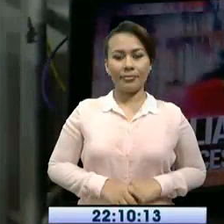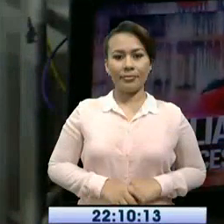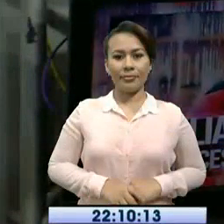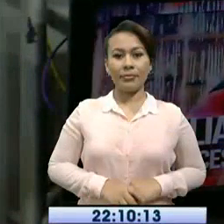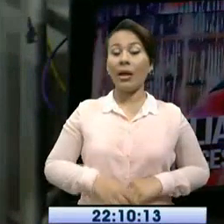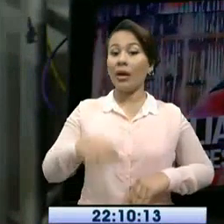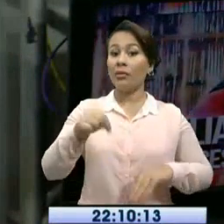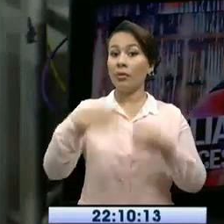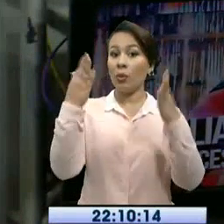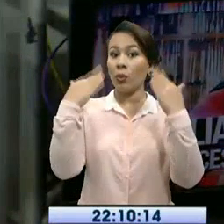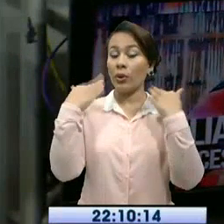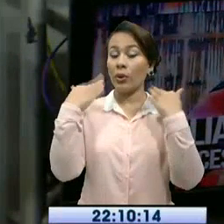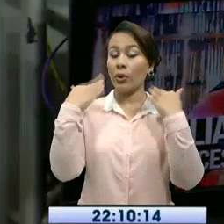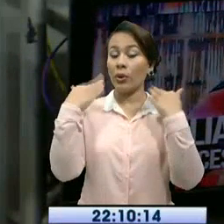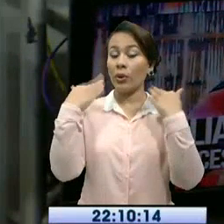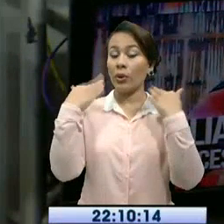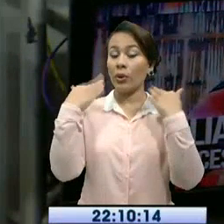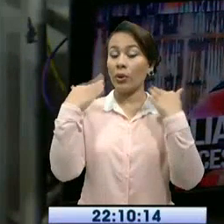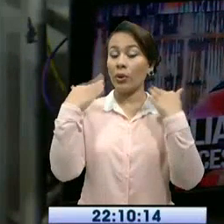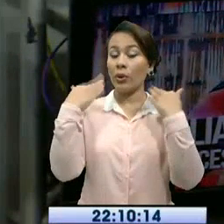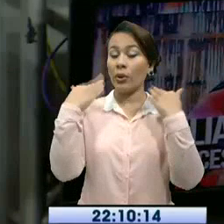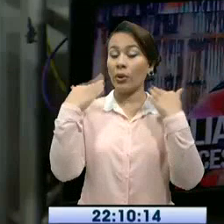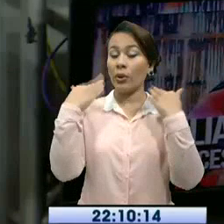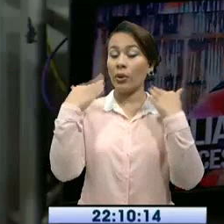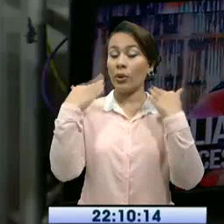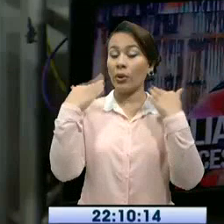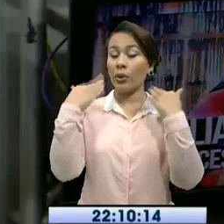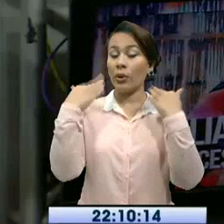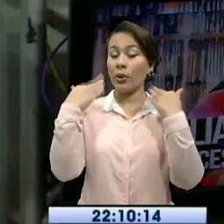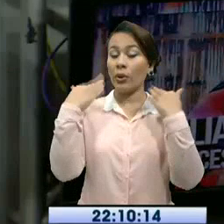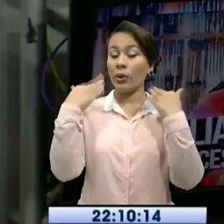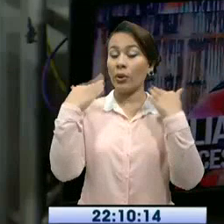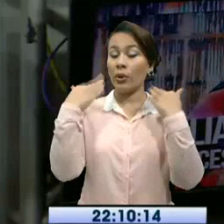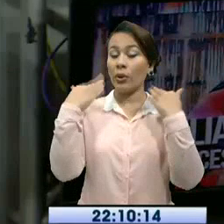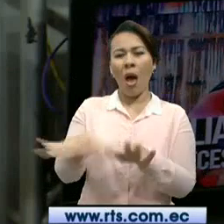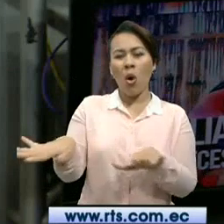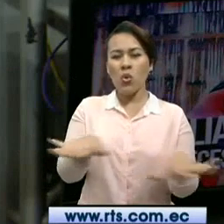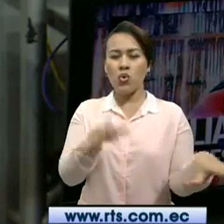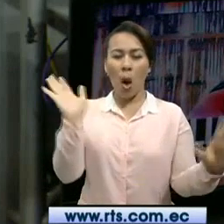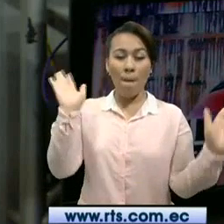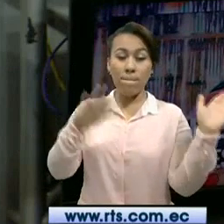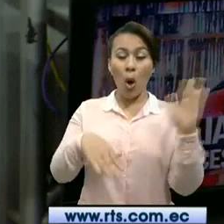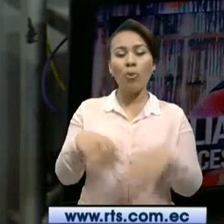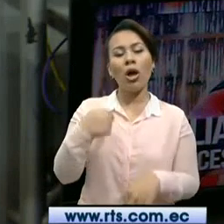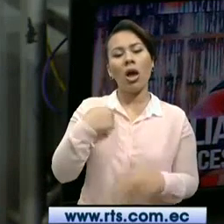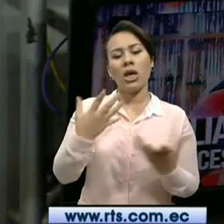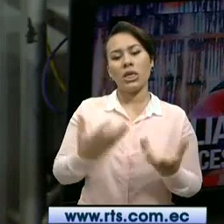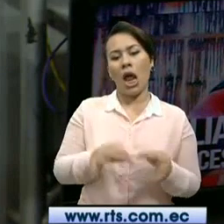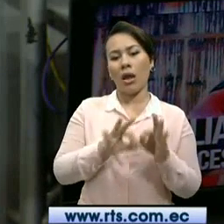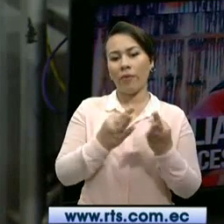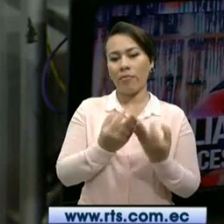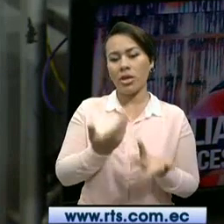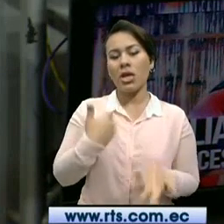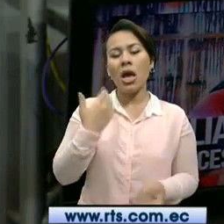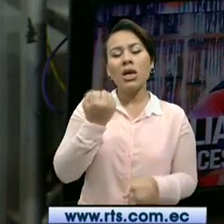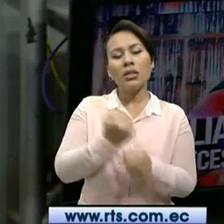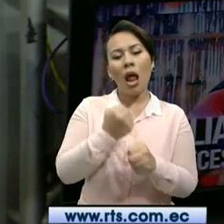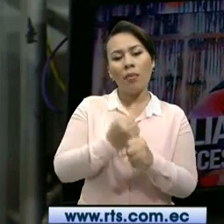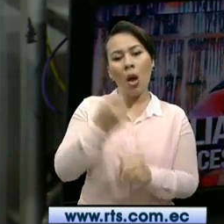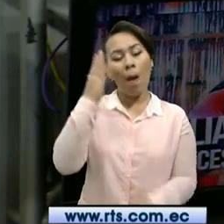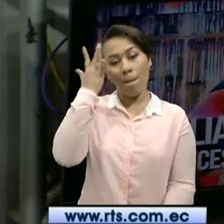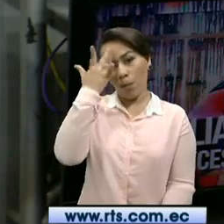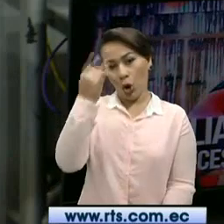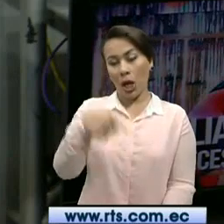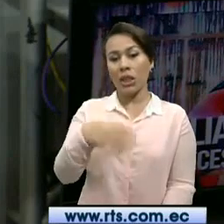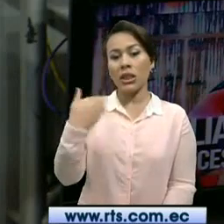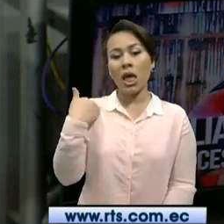en guayaquil o una pareja de esposos que perdió su casa en la provincia de manabí tras el terremoto clama por un trabajo para poder mantener a sus cuatro pequeños